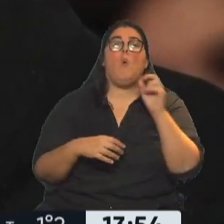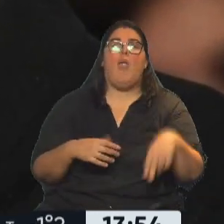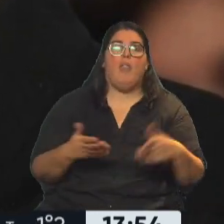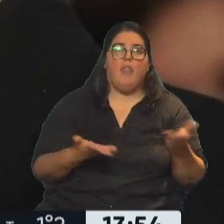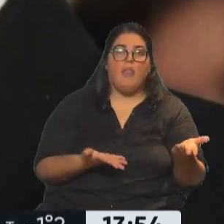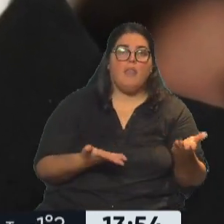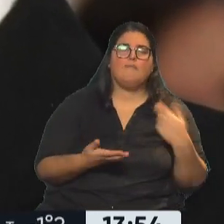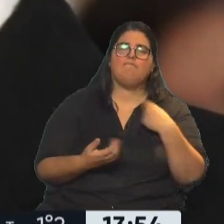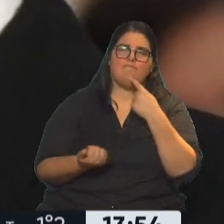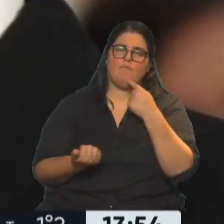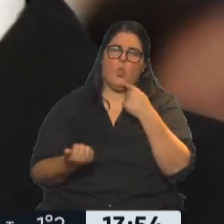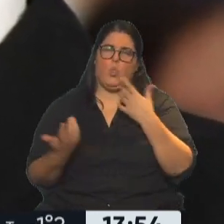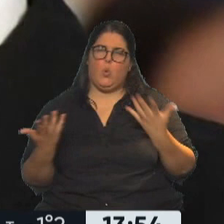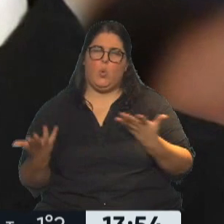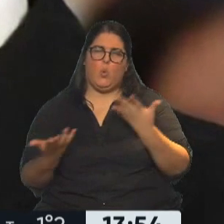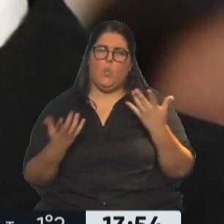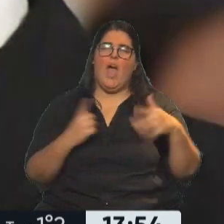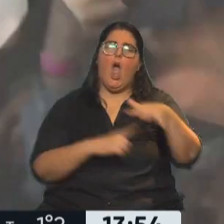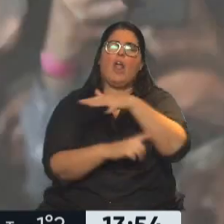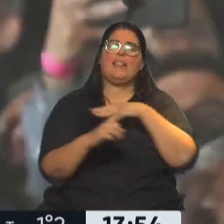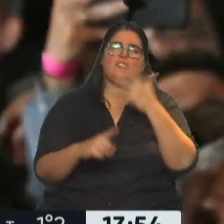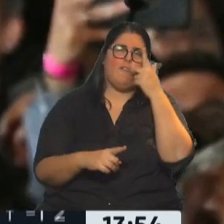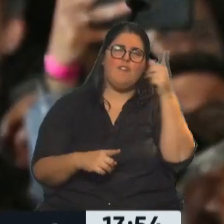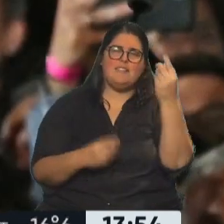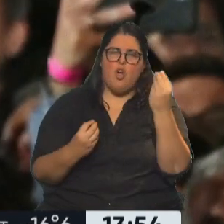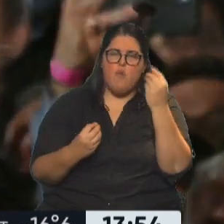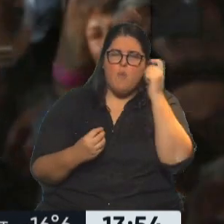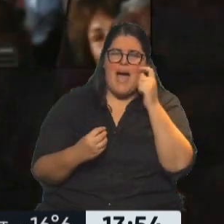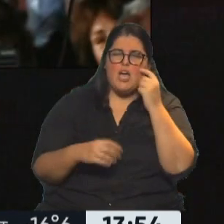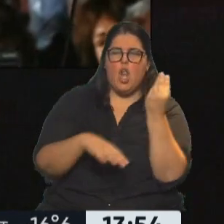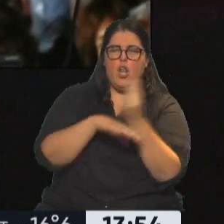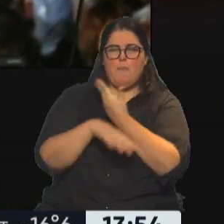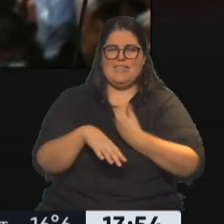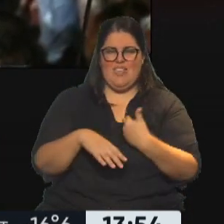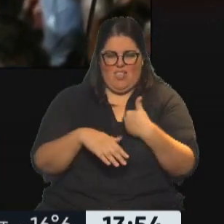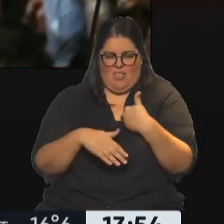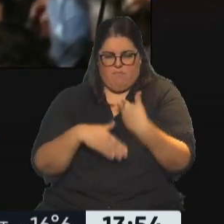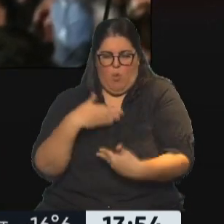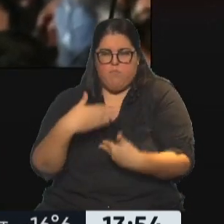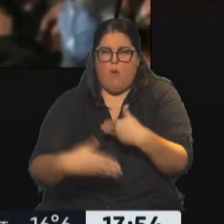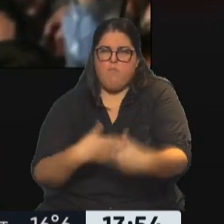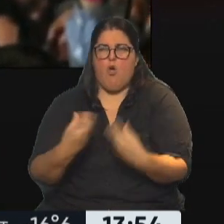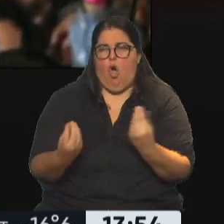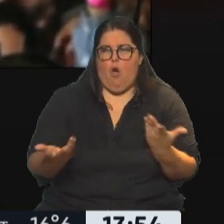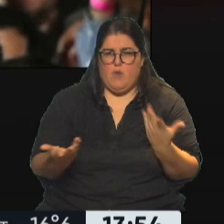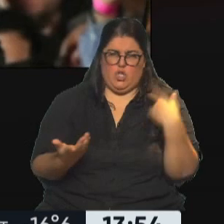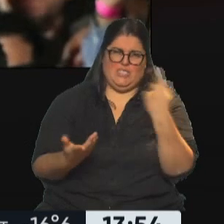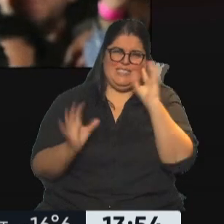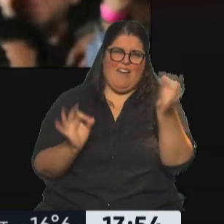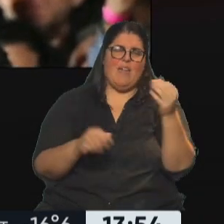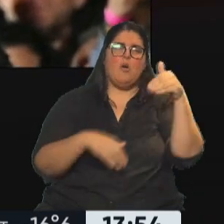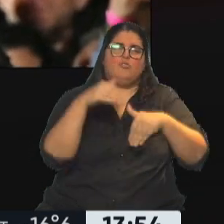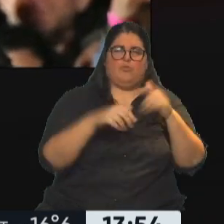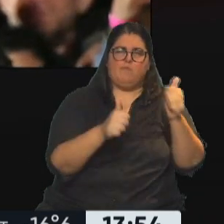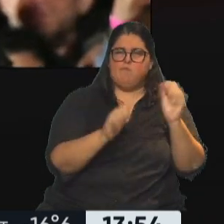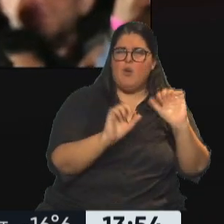pregunta que vuelve el escenario político francés, que es cómo va a gobernar Macron, ¿no? O sea, ya sabíamos después de las presidenciales que a Macron se le iba